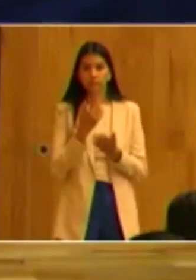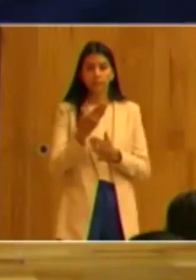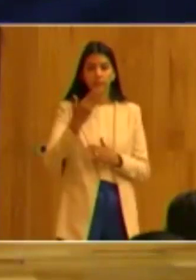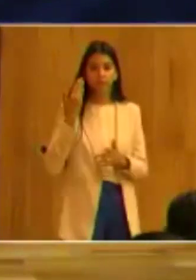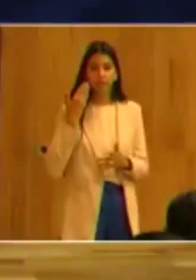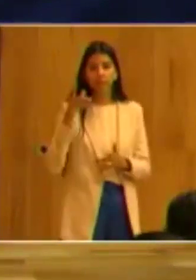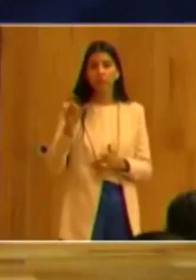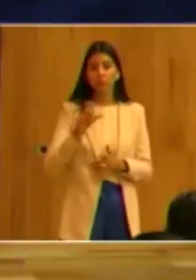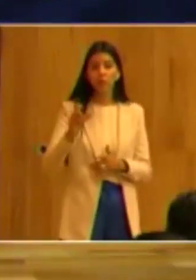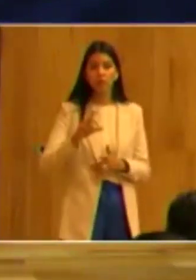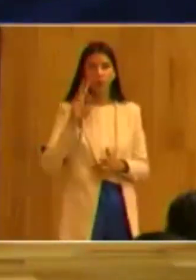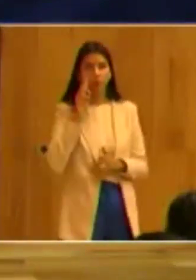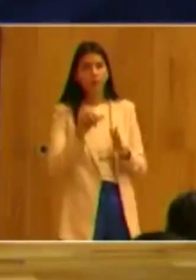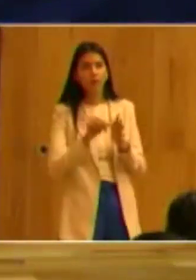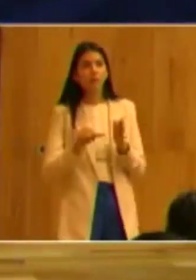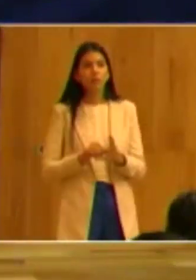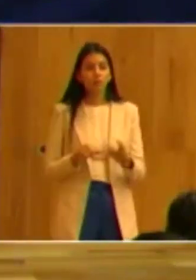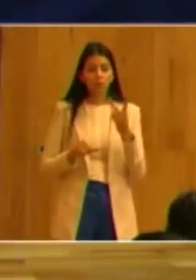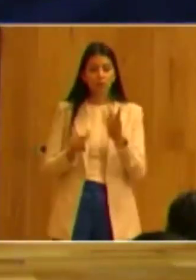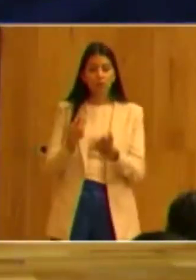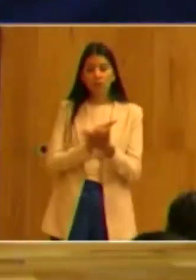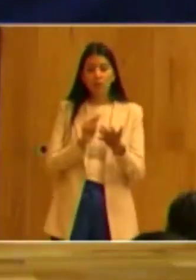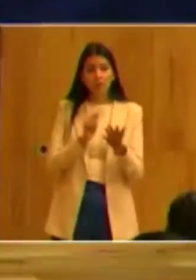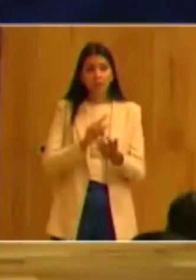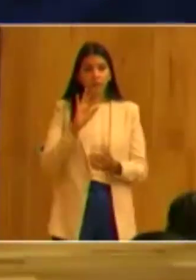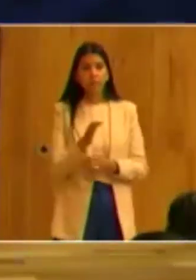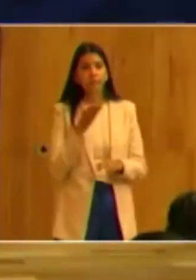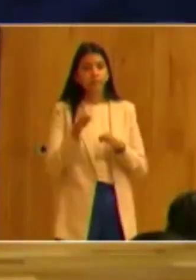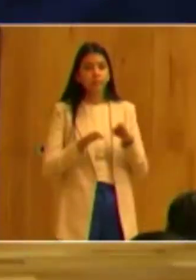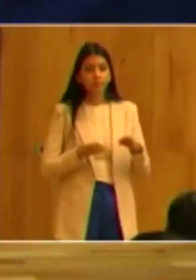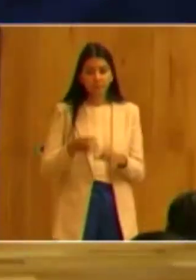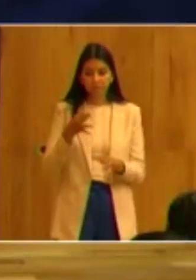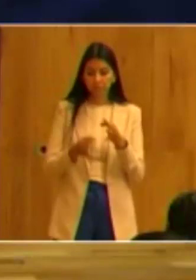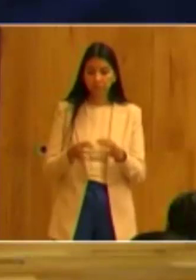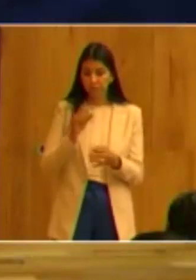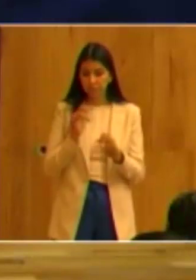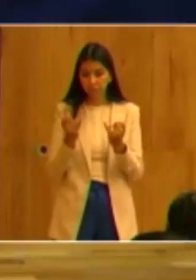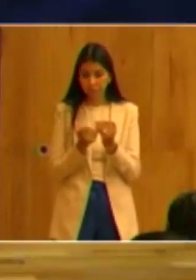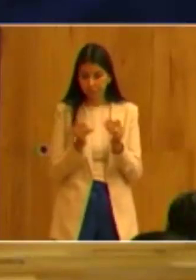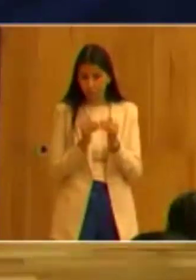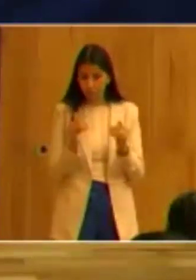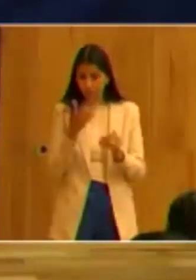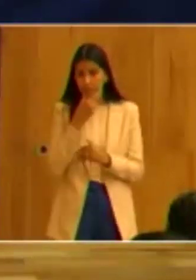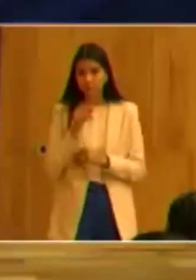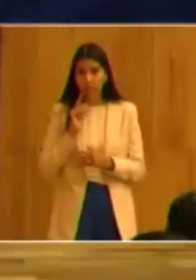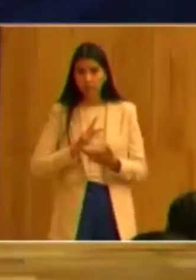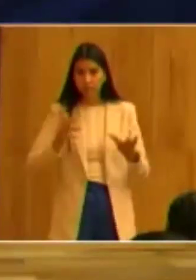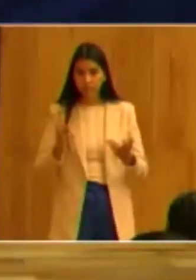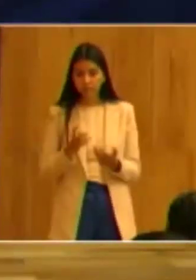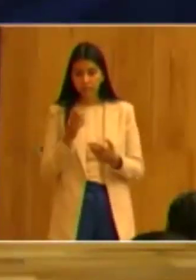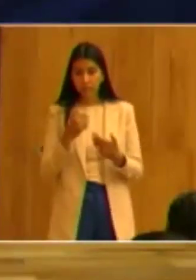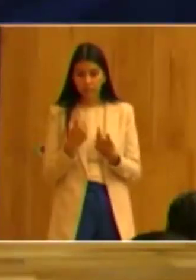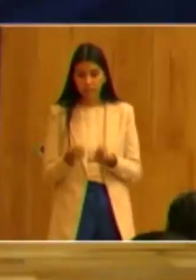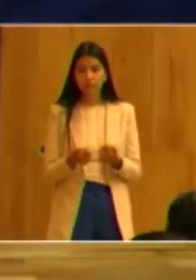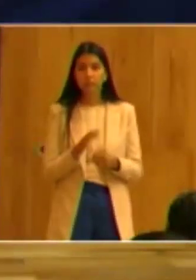principio, cuando se prevé en el artículo 2 de la Ley Federal del Trabajo, juzgar con igualdad sustantiva. Haciendo esa